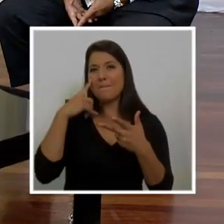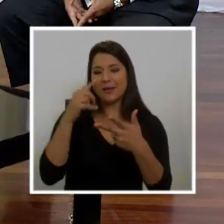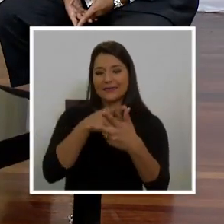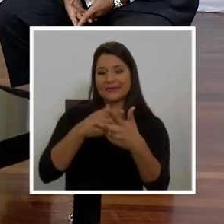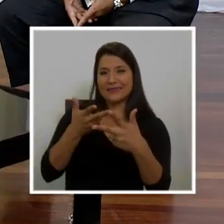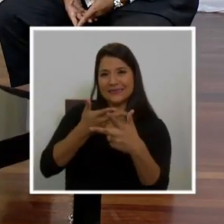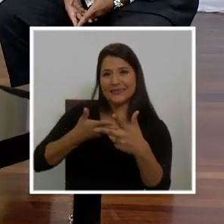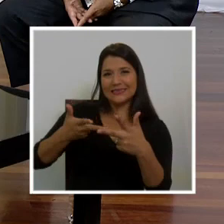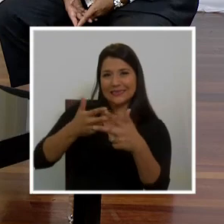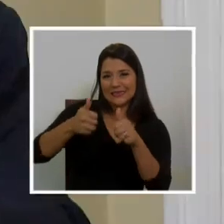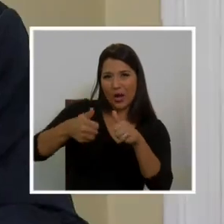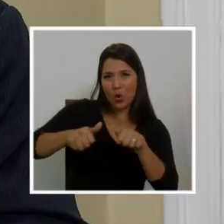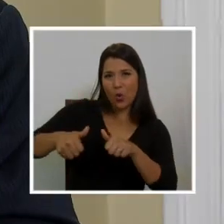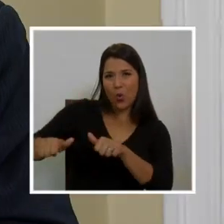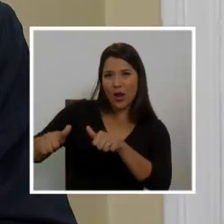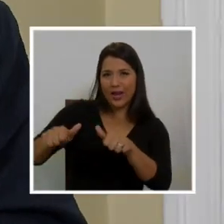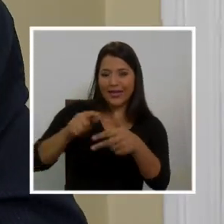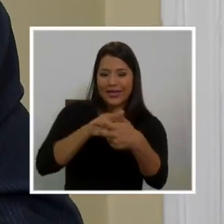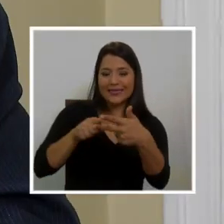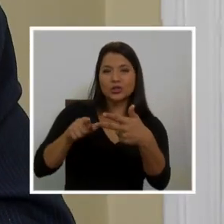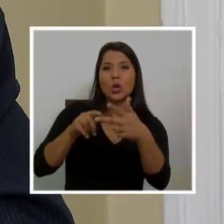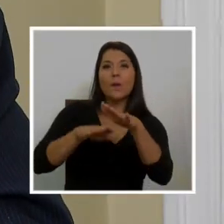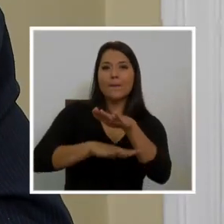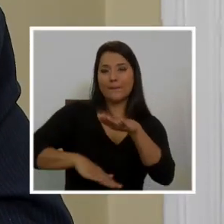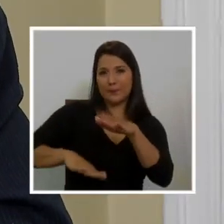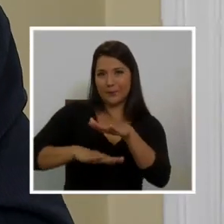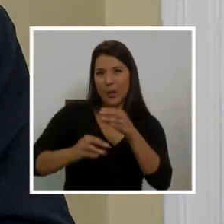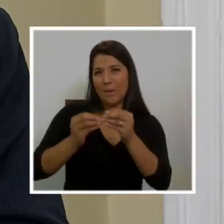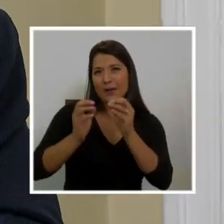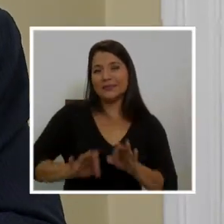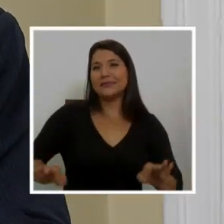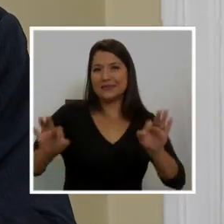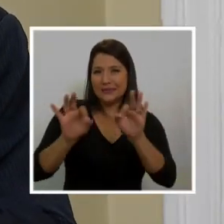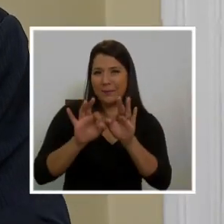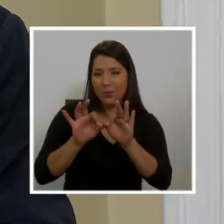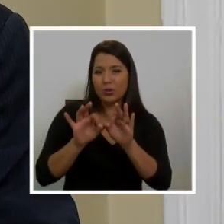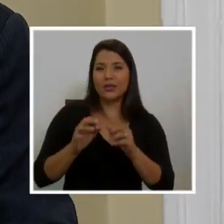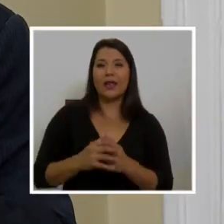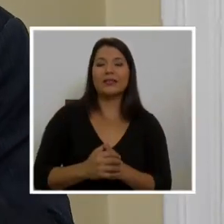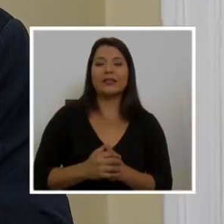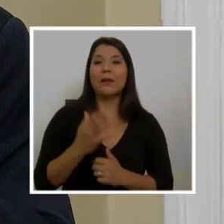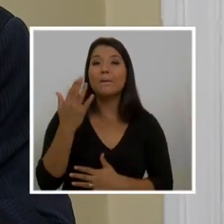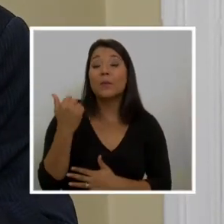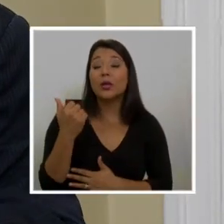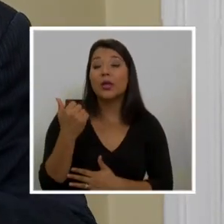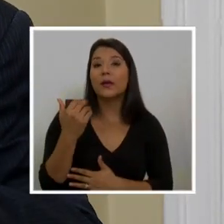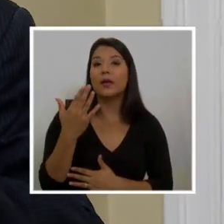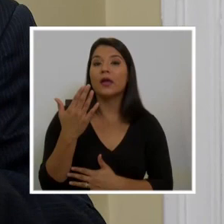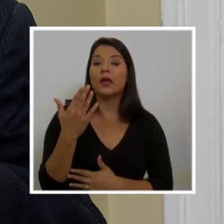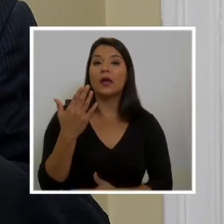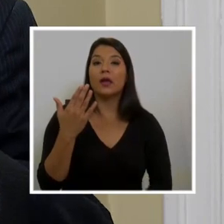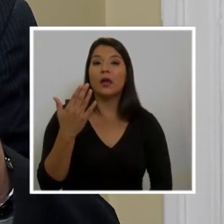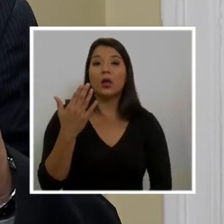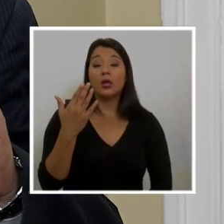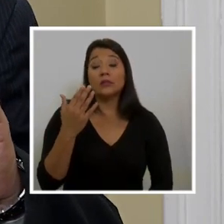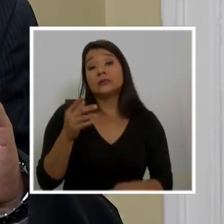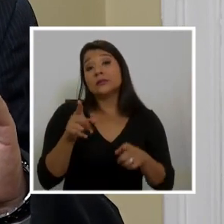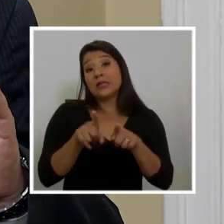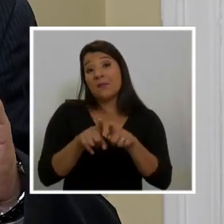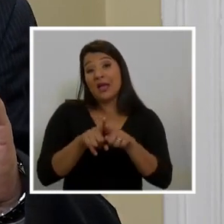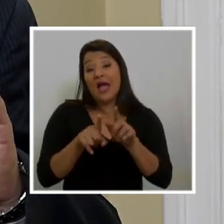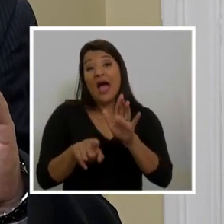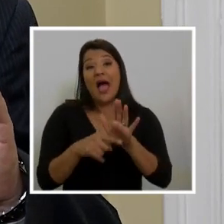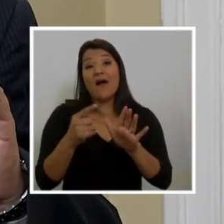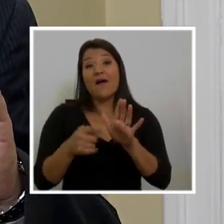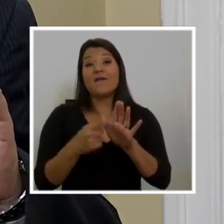pueden haber más, pero esos tres son los fundamentales en ese juego que él señaló, porque evidentemente, bueno, también uno a veces se